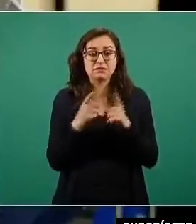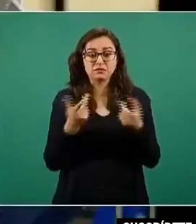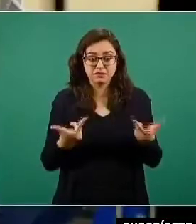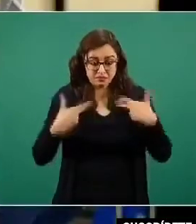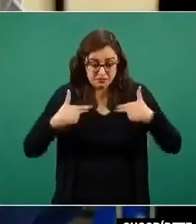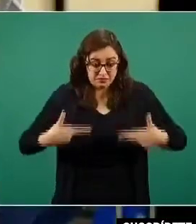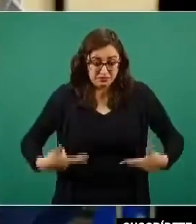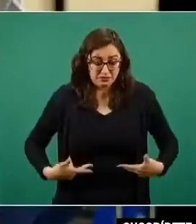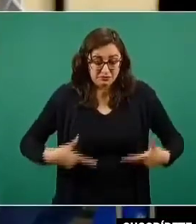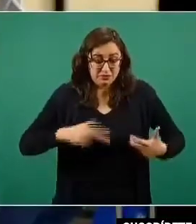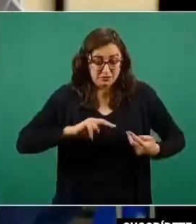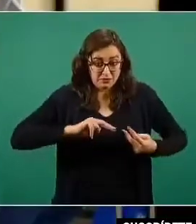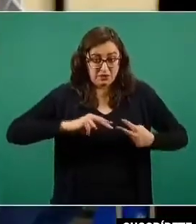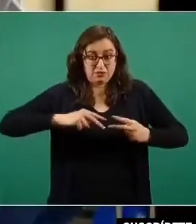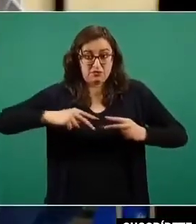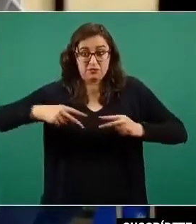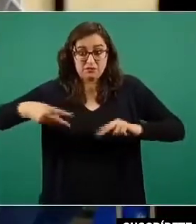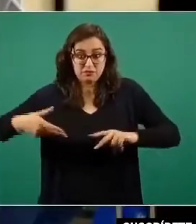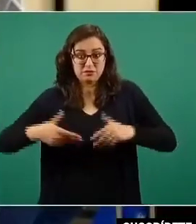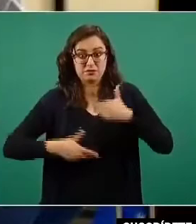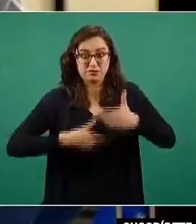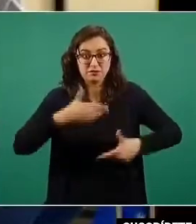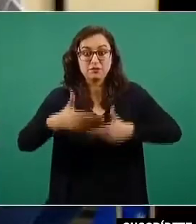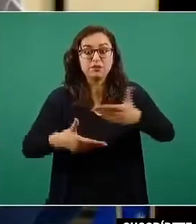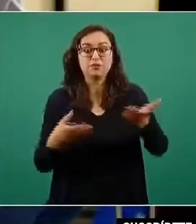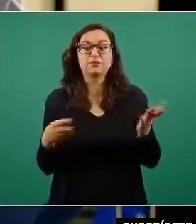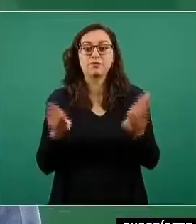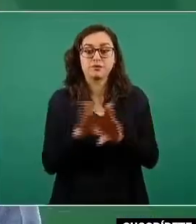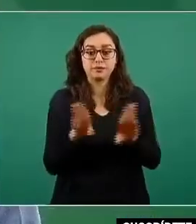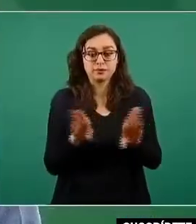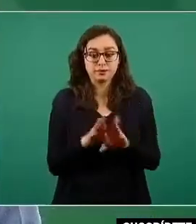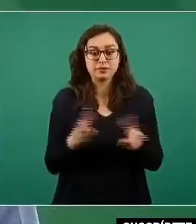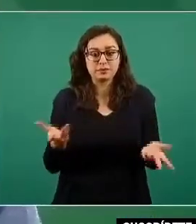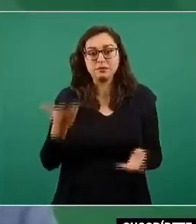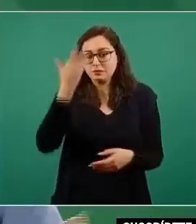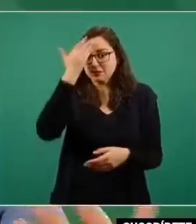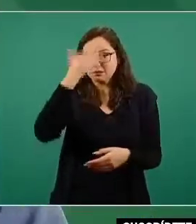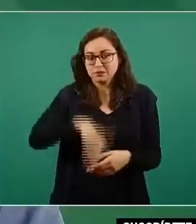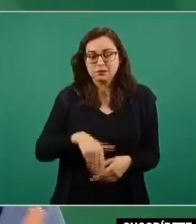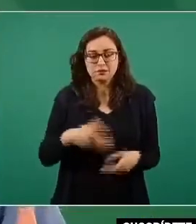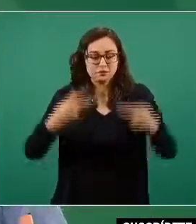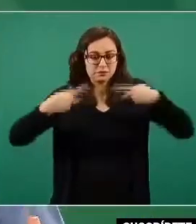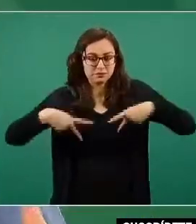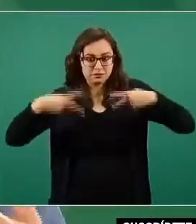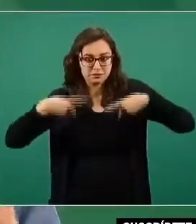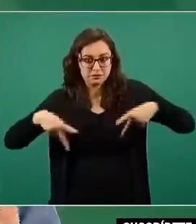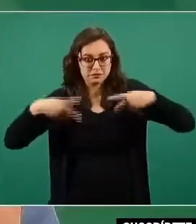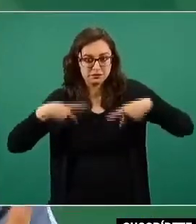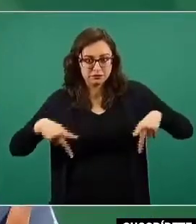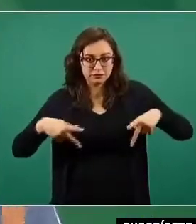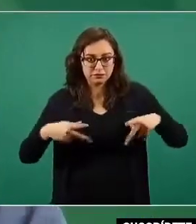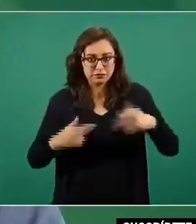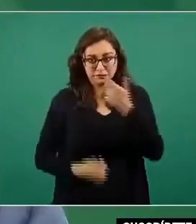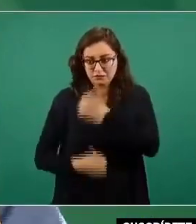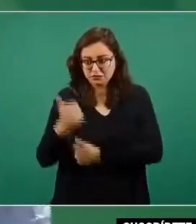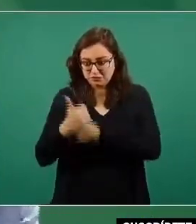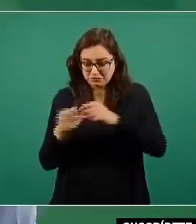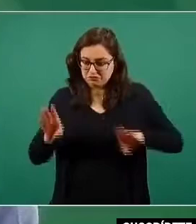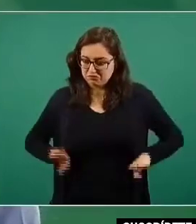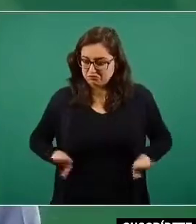especies en general. Los biólogos evolucionistas saben que las especies que tienen la mejor capacidad